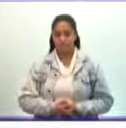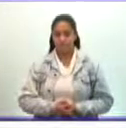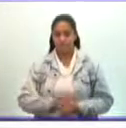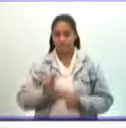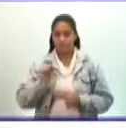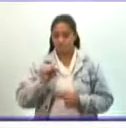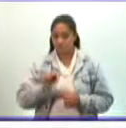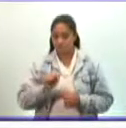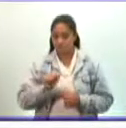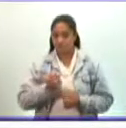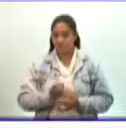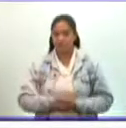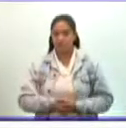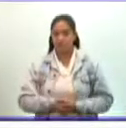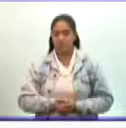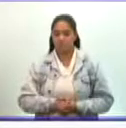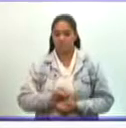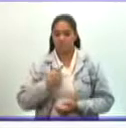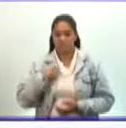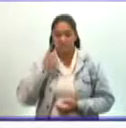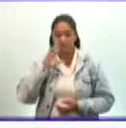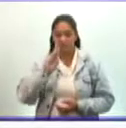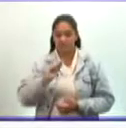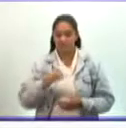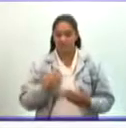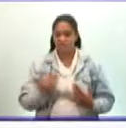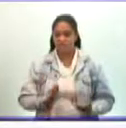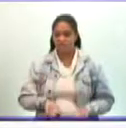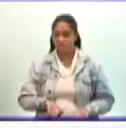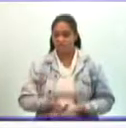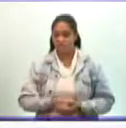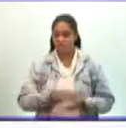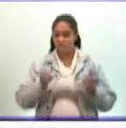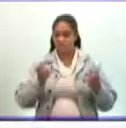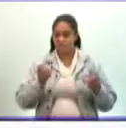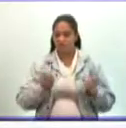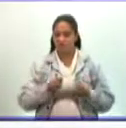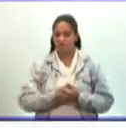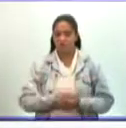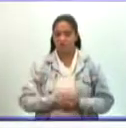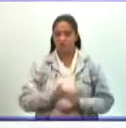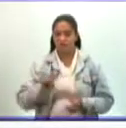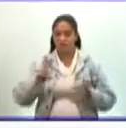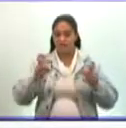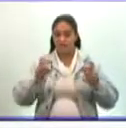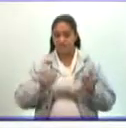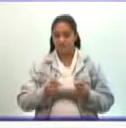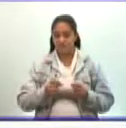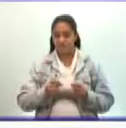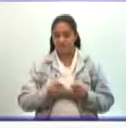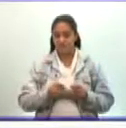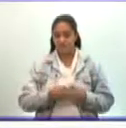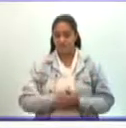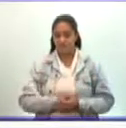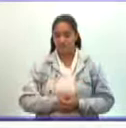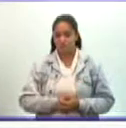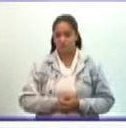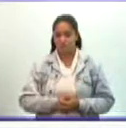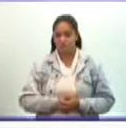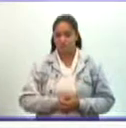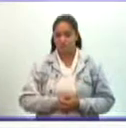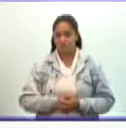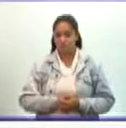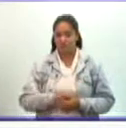caso, te están solicitando que calcules el valor del segmento X sub 1 y